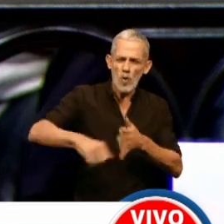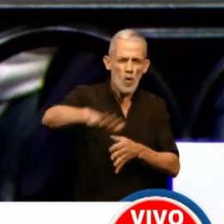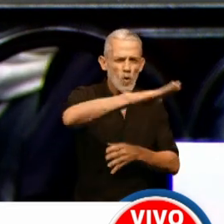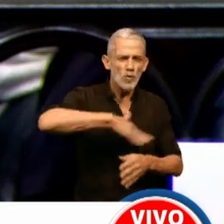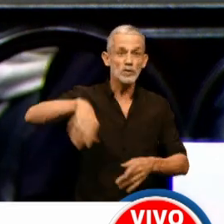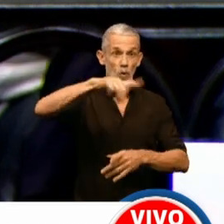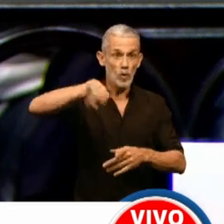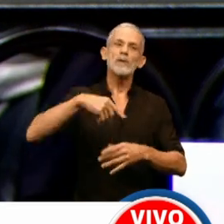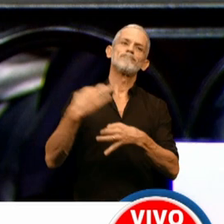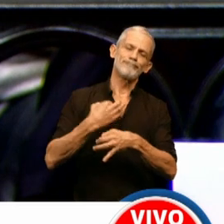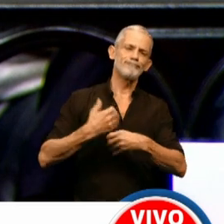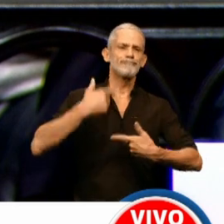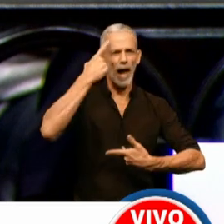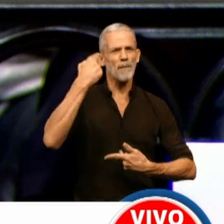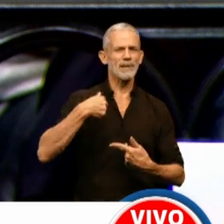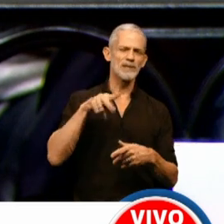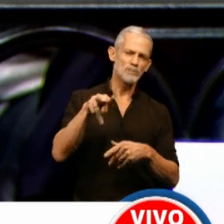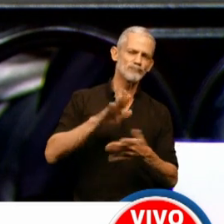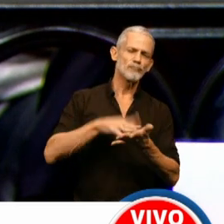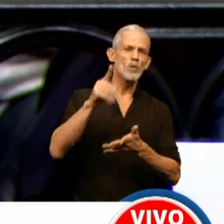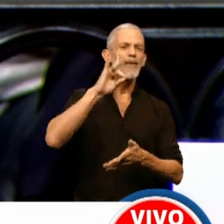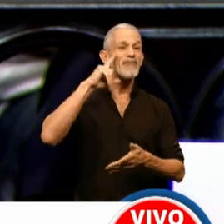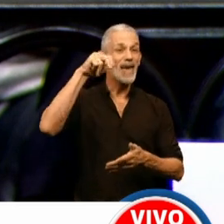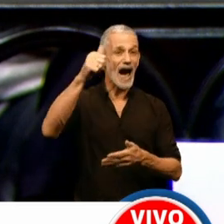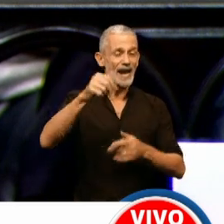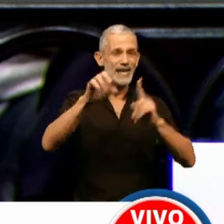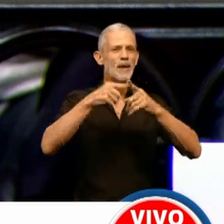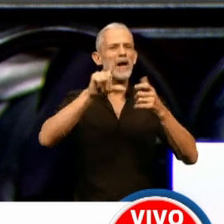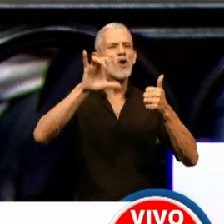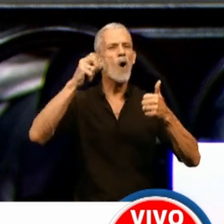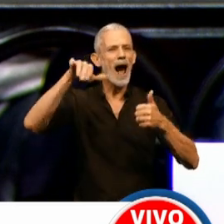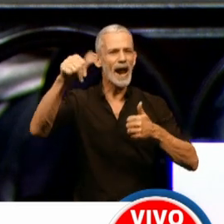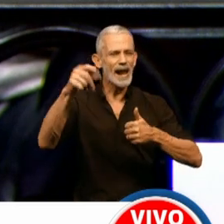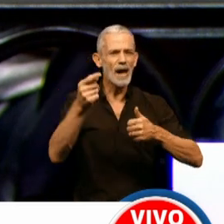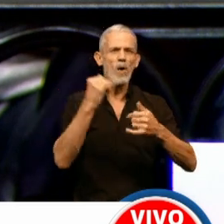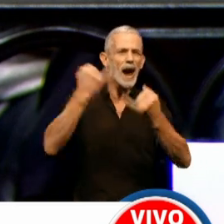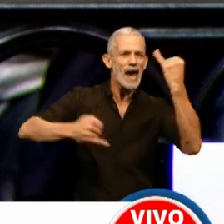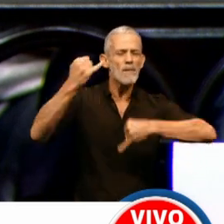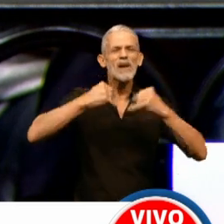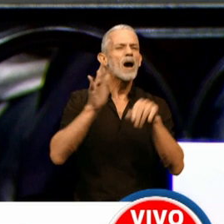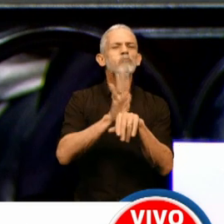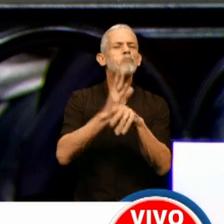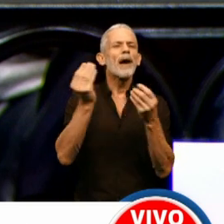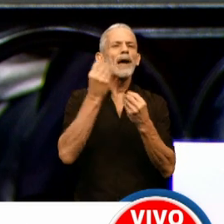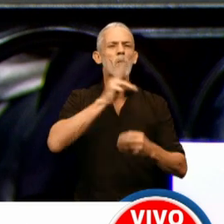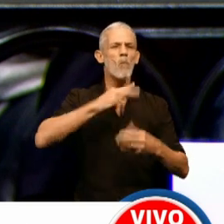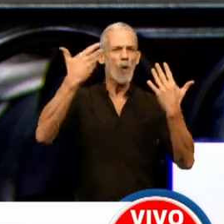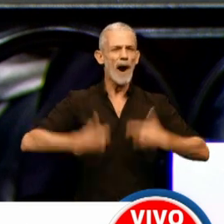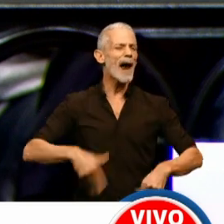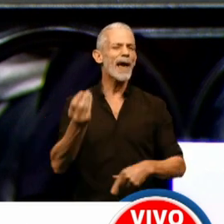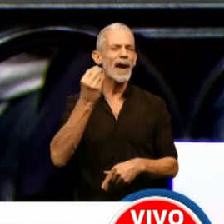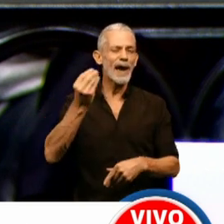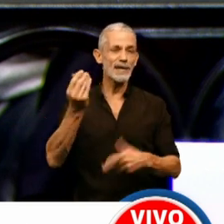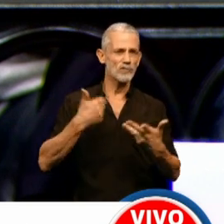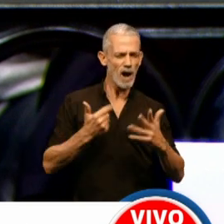ustedes nos ha enseñado particularmente diana y lohan a cada vez que explicaban qué significaba ser mujer que